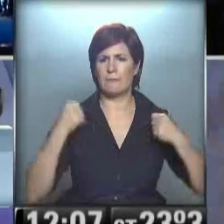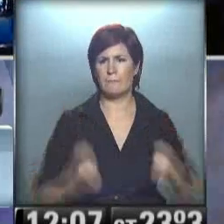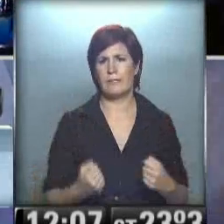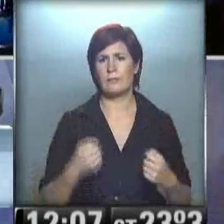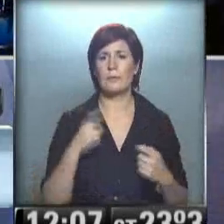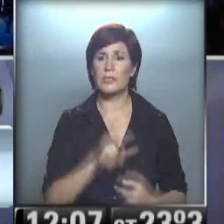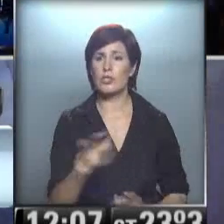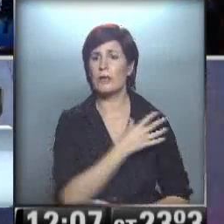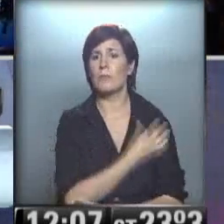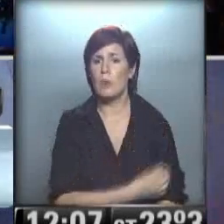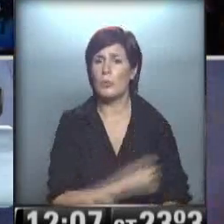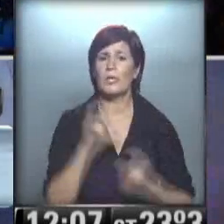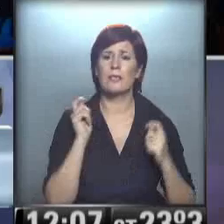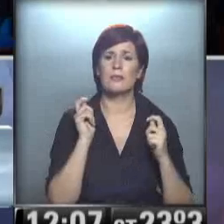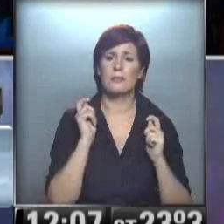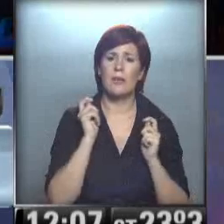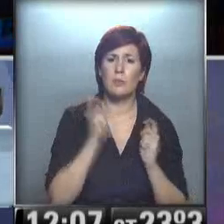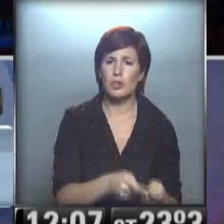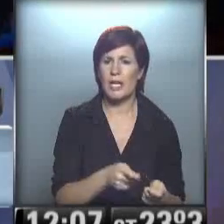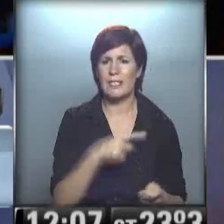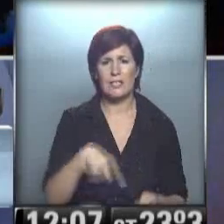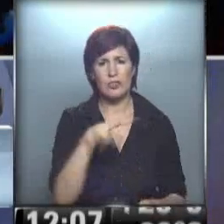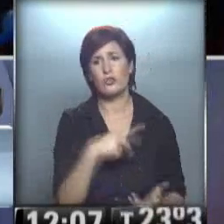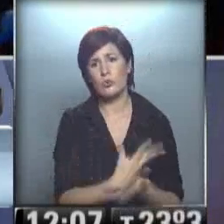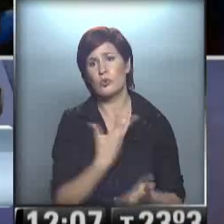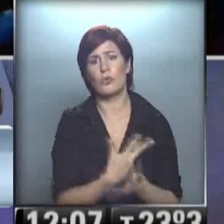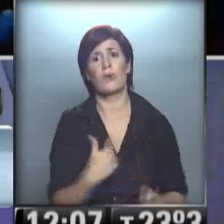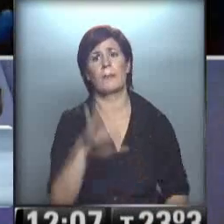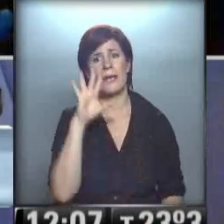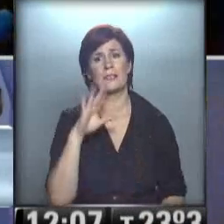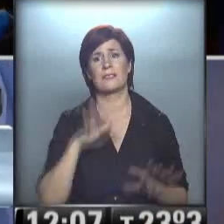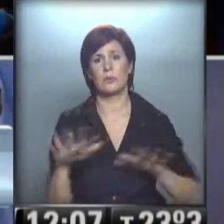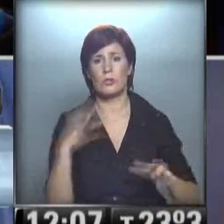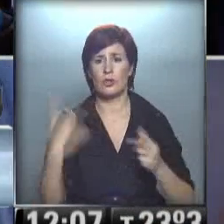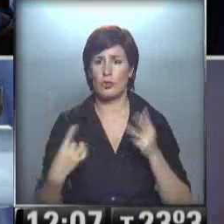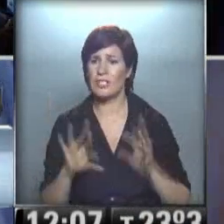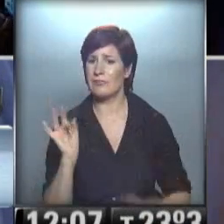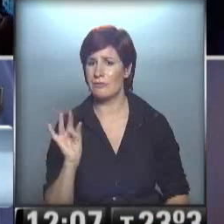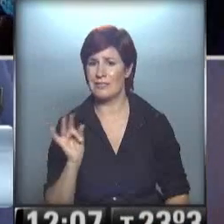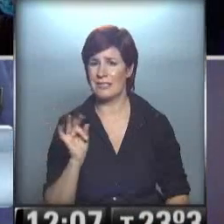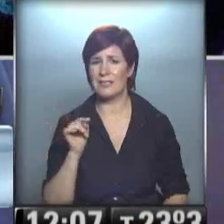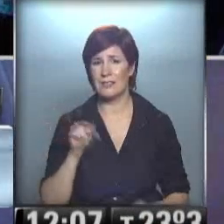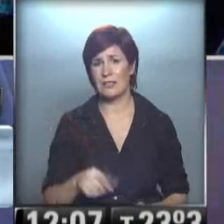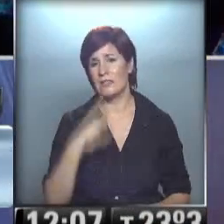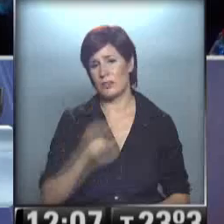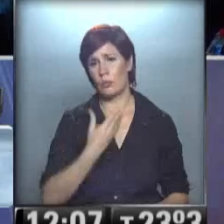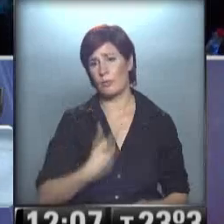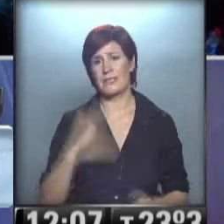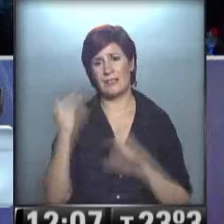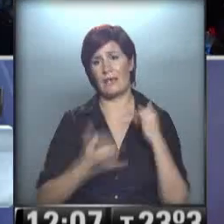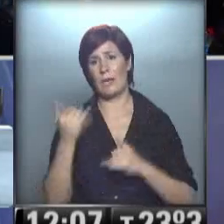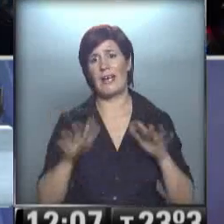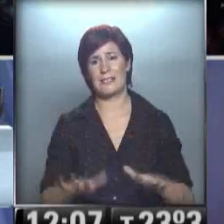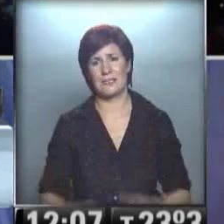más humildes, de aquellos que siempre son los más vulnerables frente a las distintas circunstancias, y no tengo dudas de que este mensaje nos dejará esto, ¿no? Este